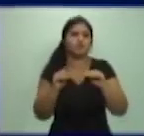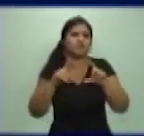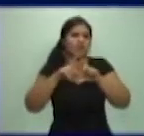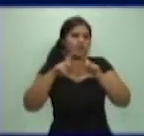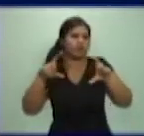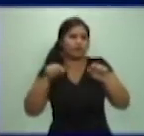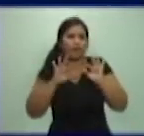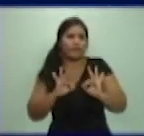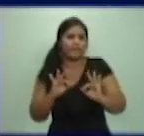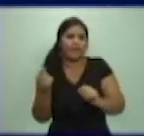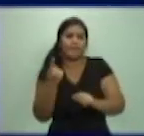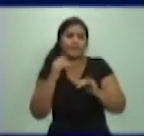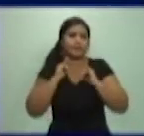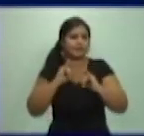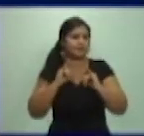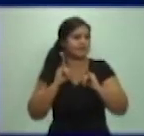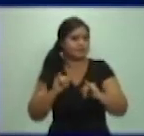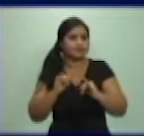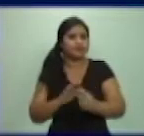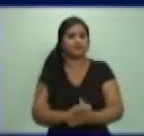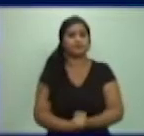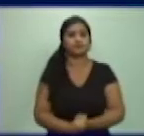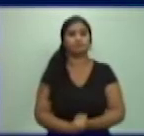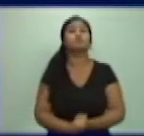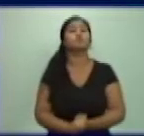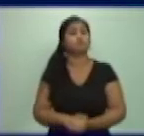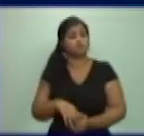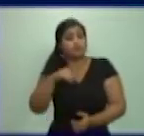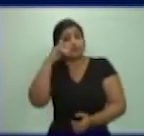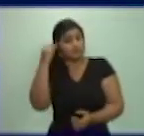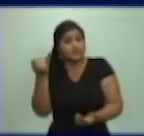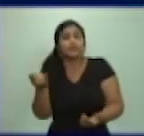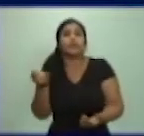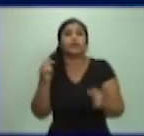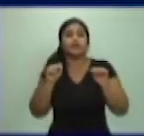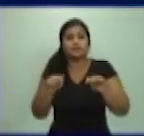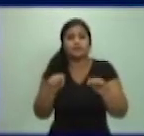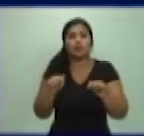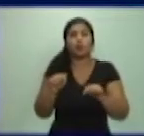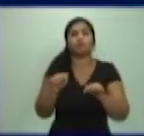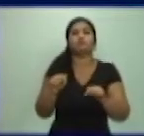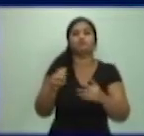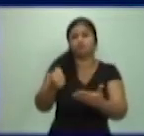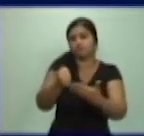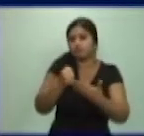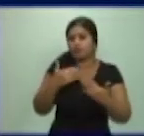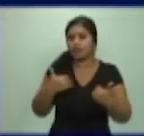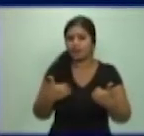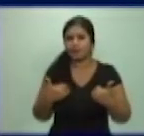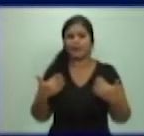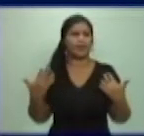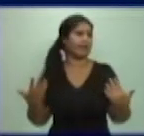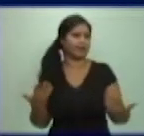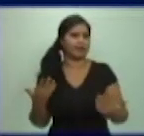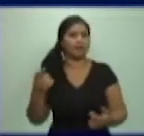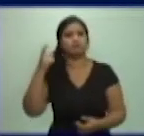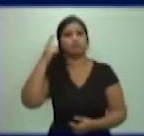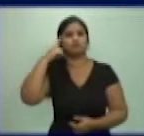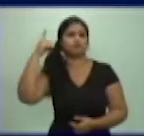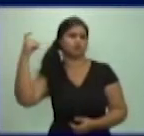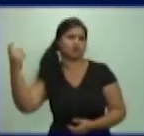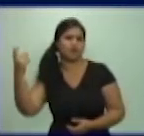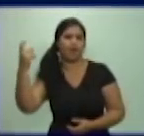respecto? Bueno, que las obras literarias es cierto que nos permiten evadir la realidad más inmediata y transportarnos a través del